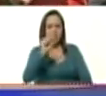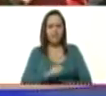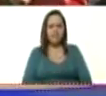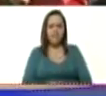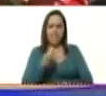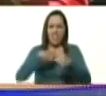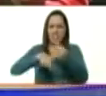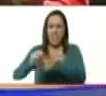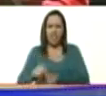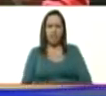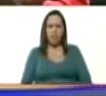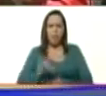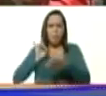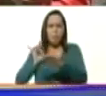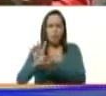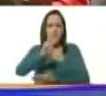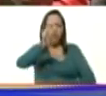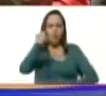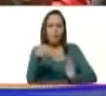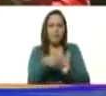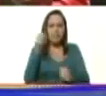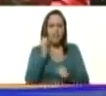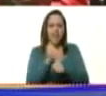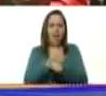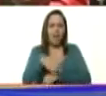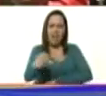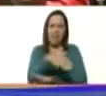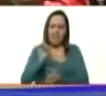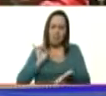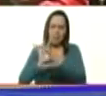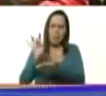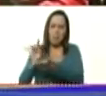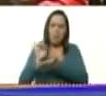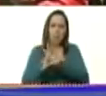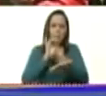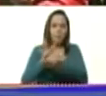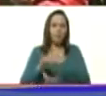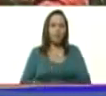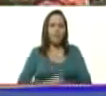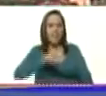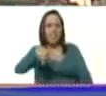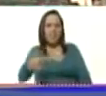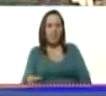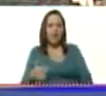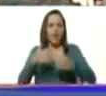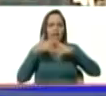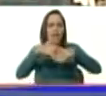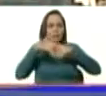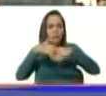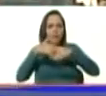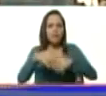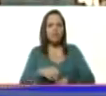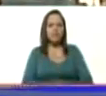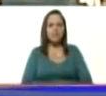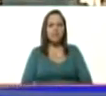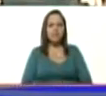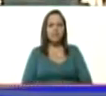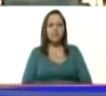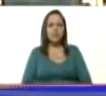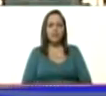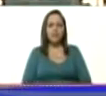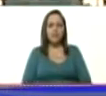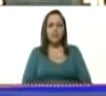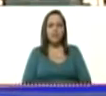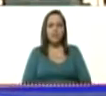despedidos 2.000 trabajadores a la calle, y luego la empresa a la cual le